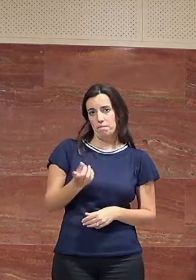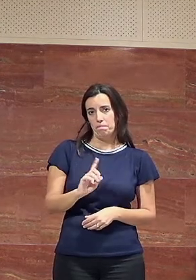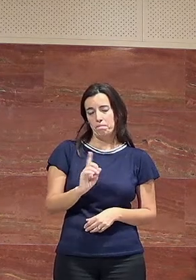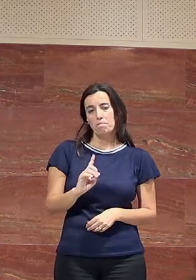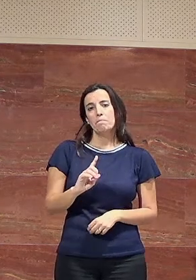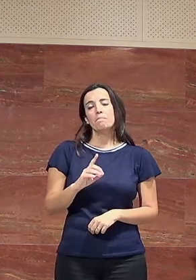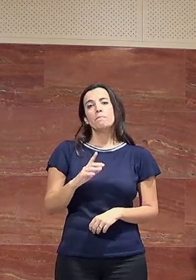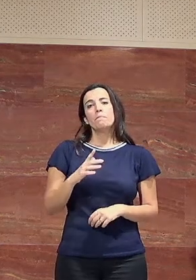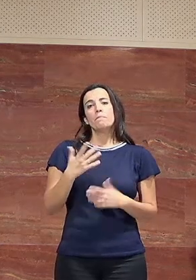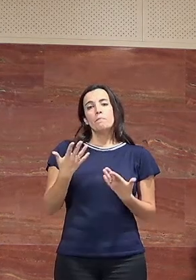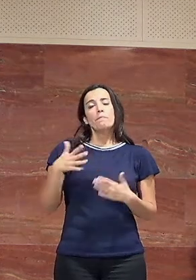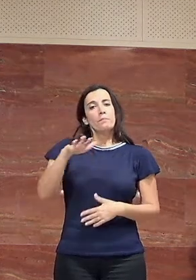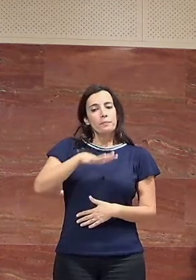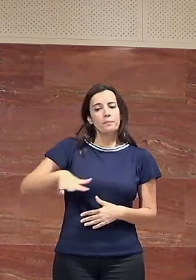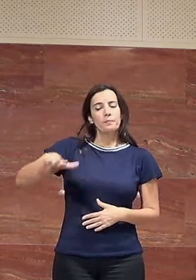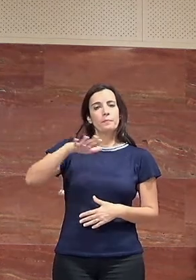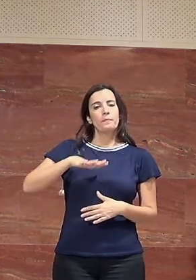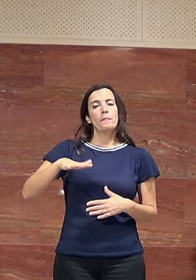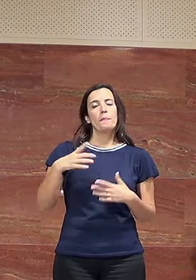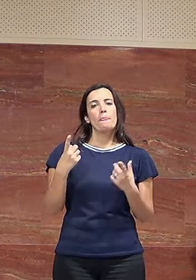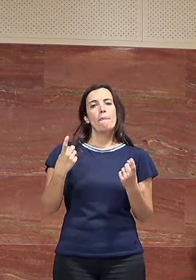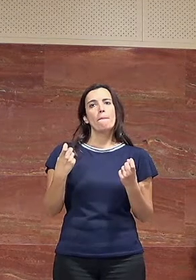un espacio que necesita